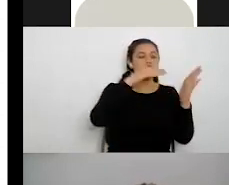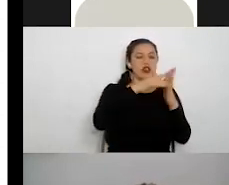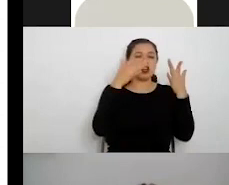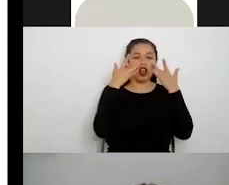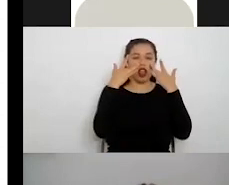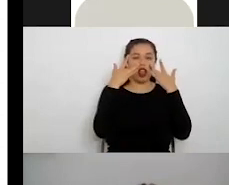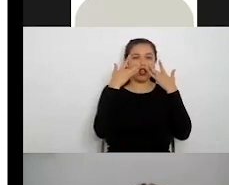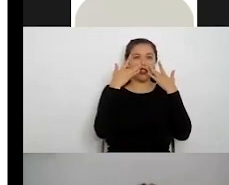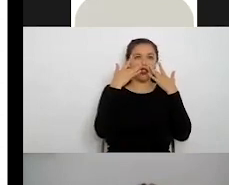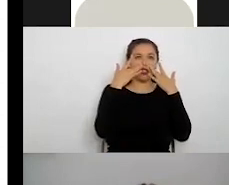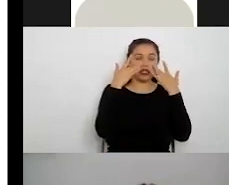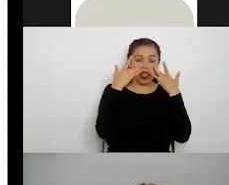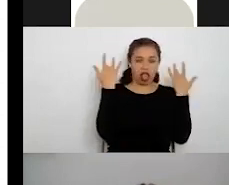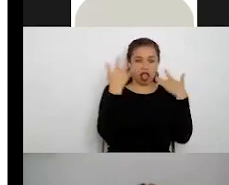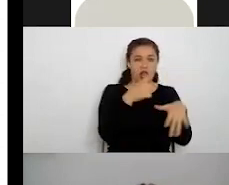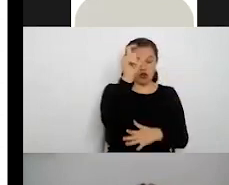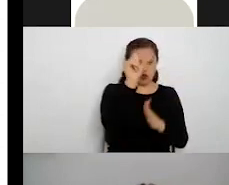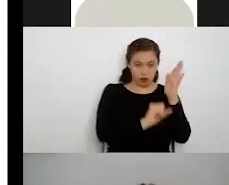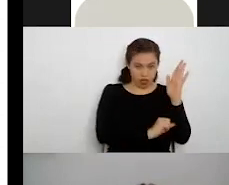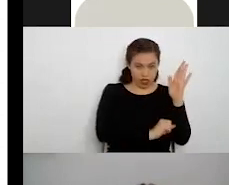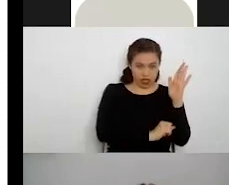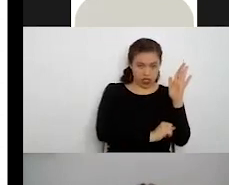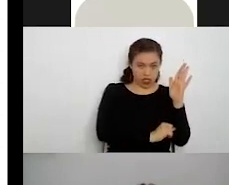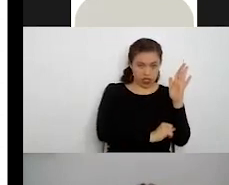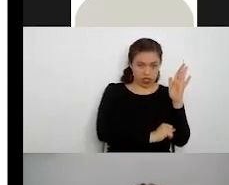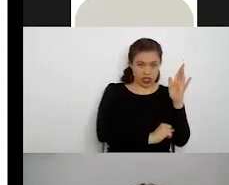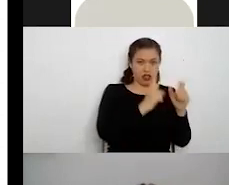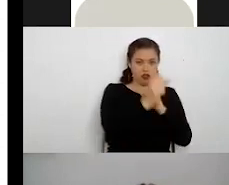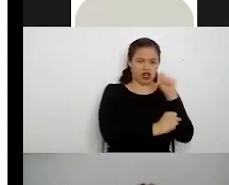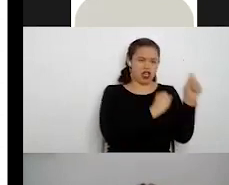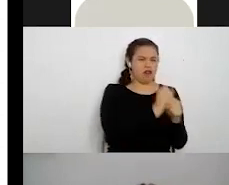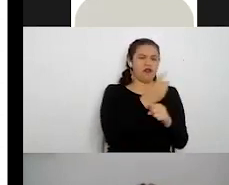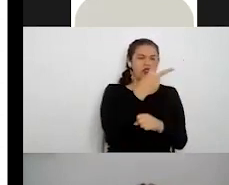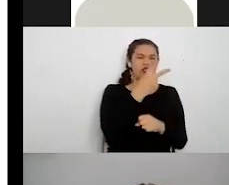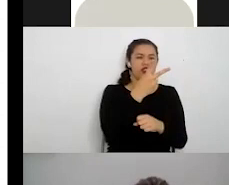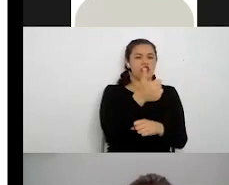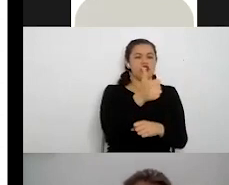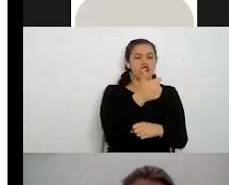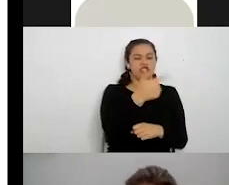promedio mensuales, anuales, ¿no? En los últimos 12 meses.